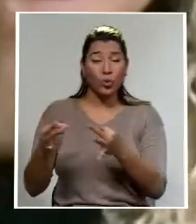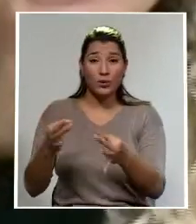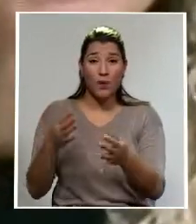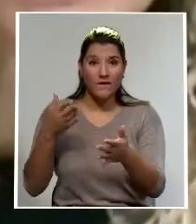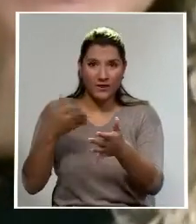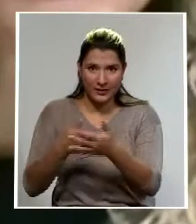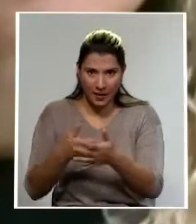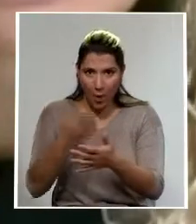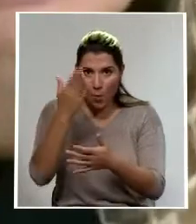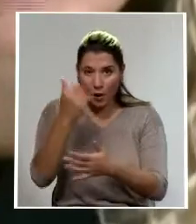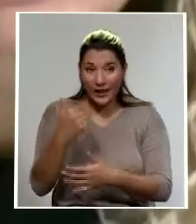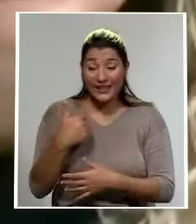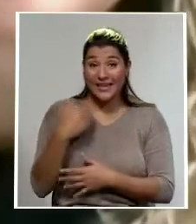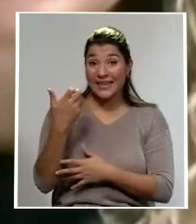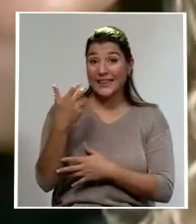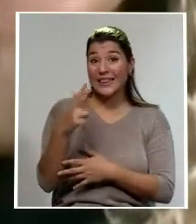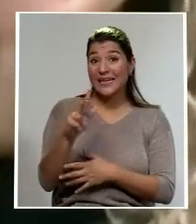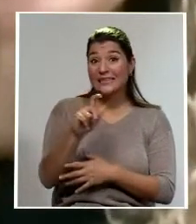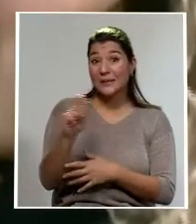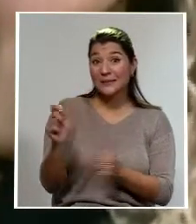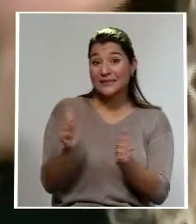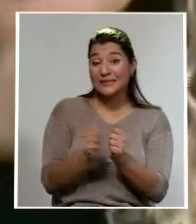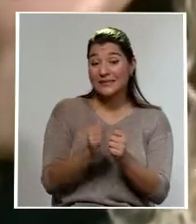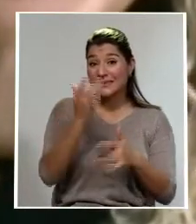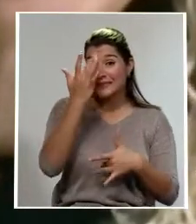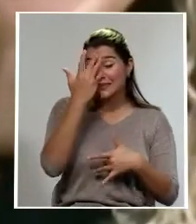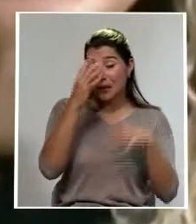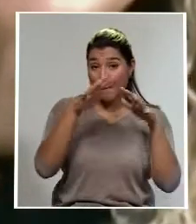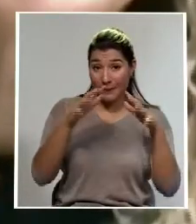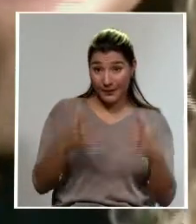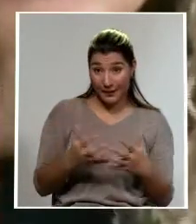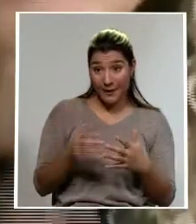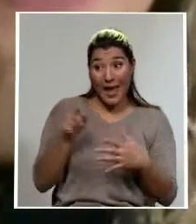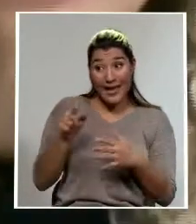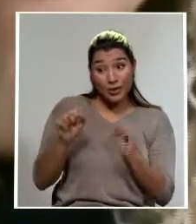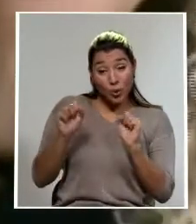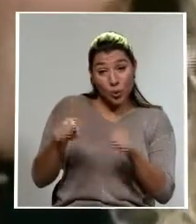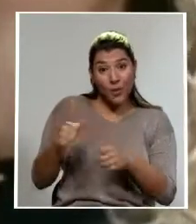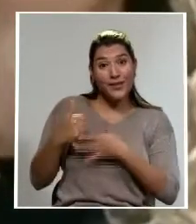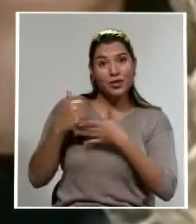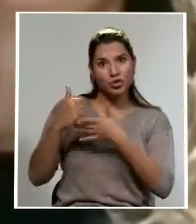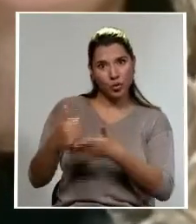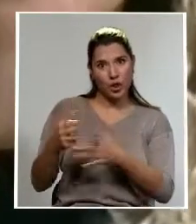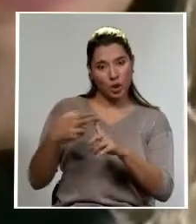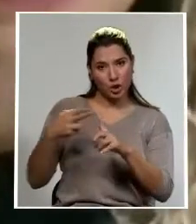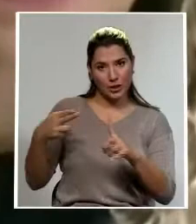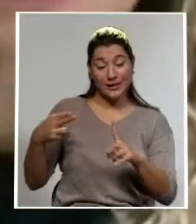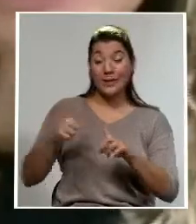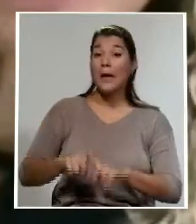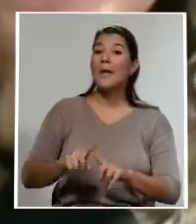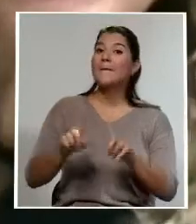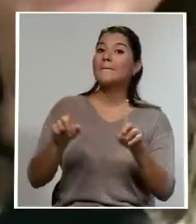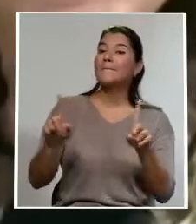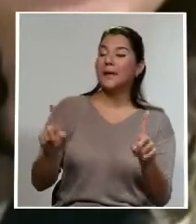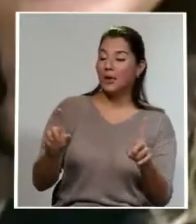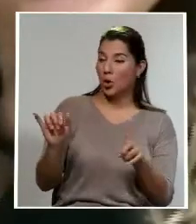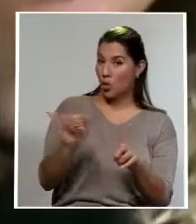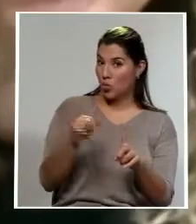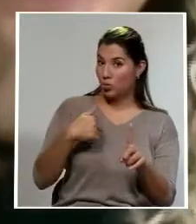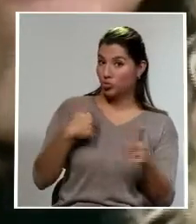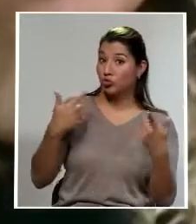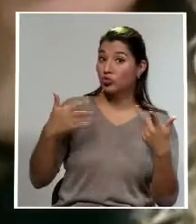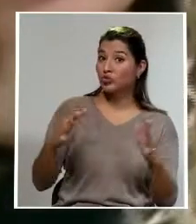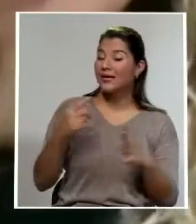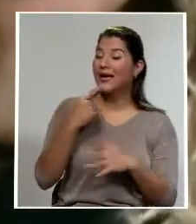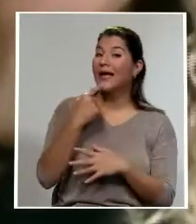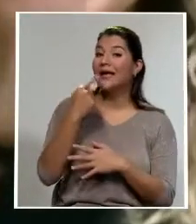de 13 meses de pandemia, ciertamente esto les puede ayudar. Sin embargo, lo que cabe señalar, y por eso al inicio